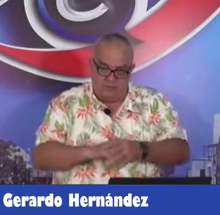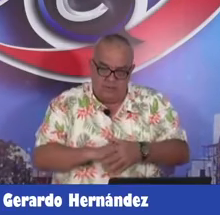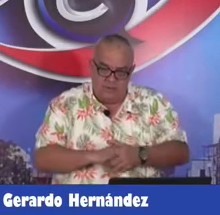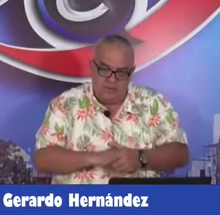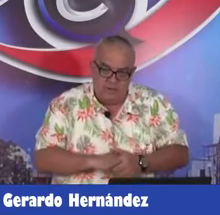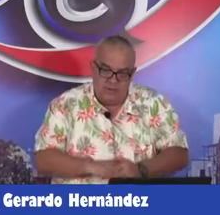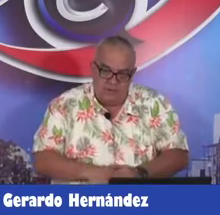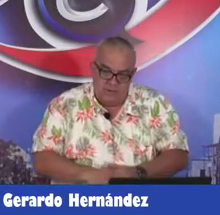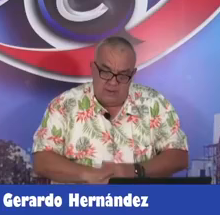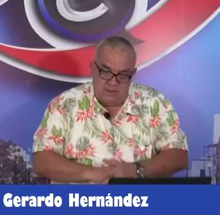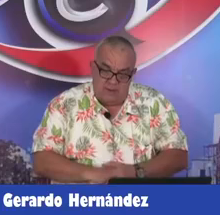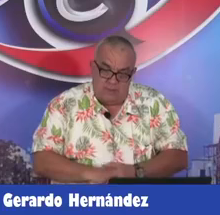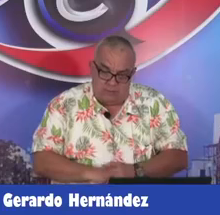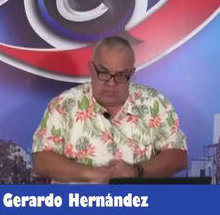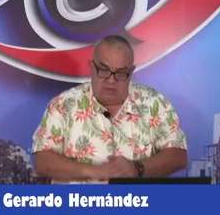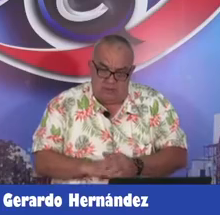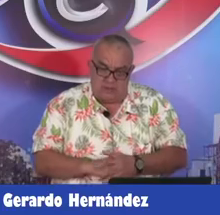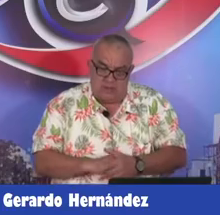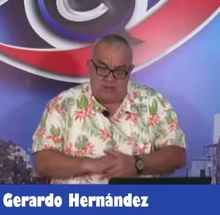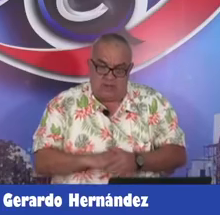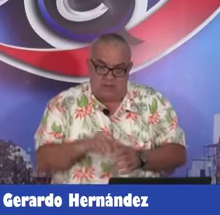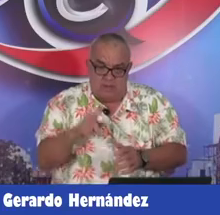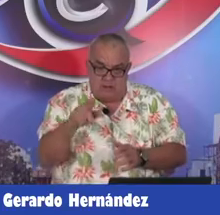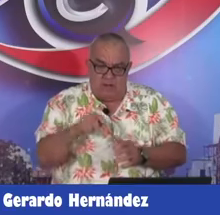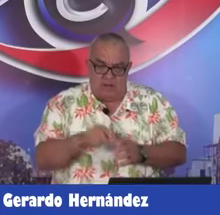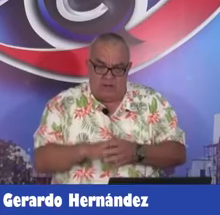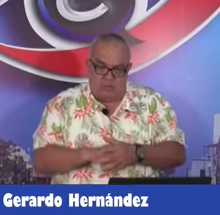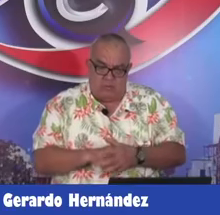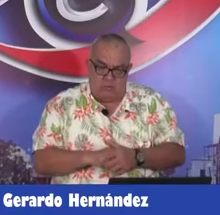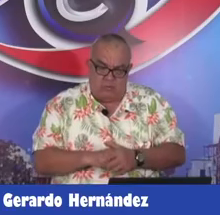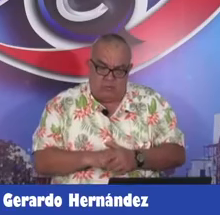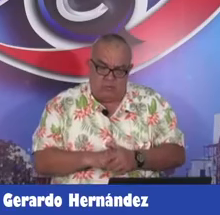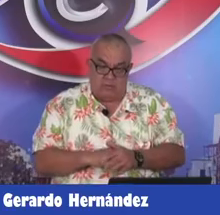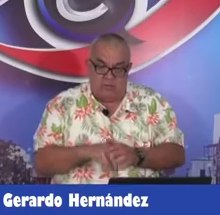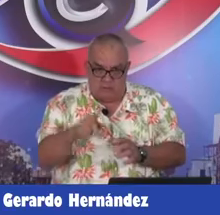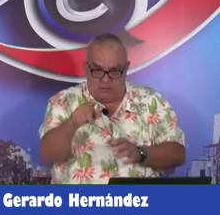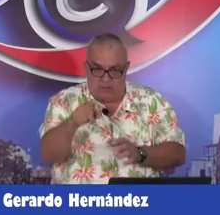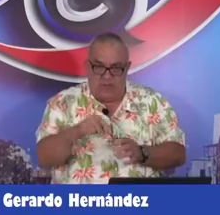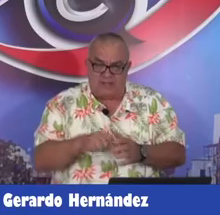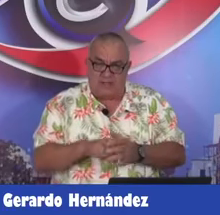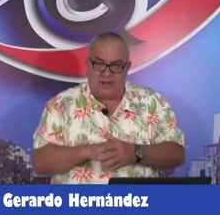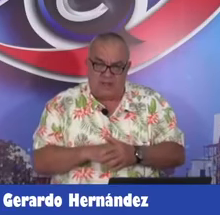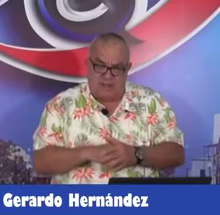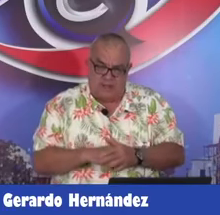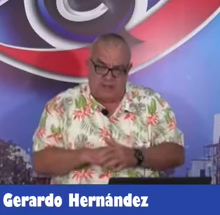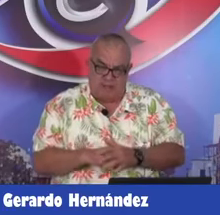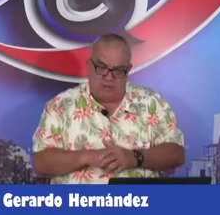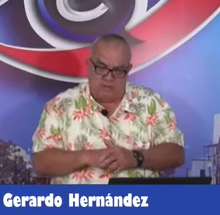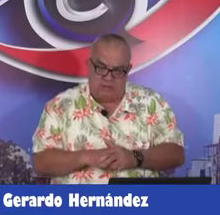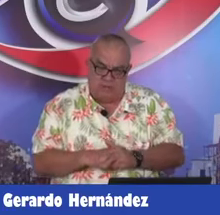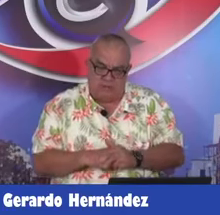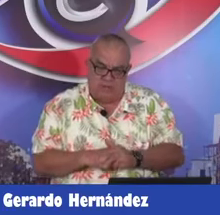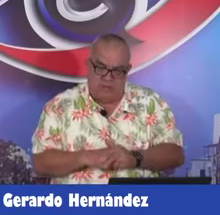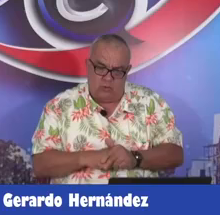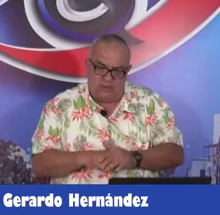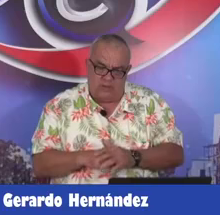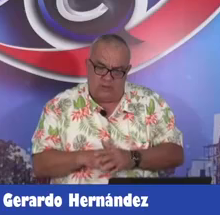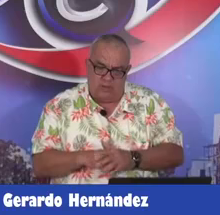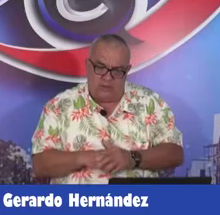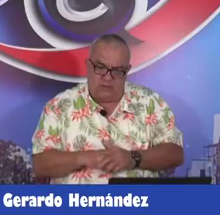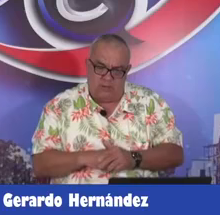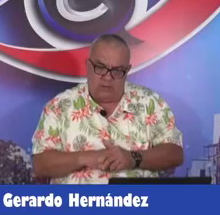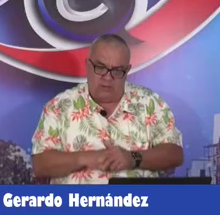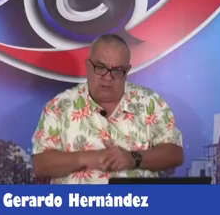efectivo. Pero sí, vamos a tratar. Si viene Pablo Álvarez, le pregunto a Mauricio Rosales, pero digo, ya la semana ya hablé. Mauricio Rosales, ¿en dónde